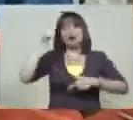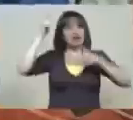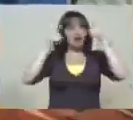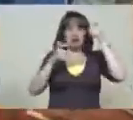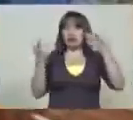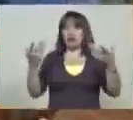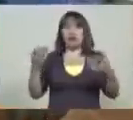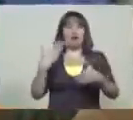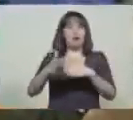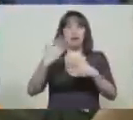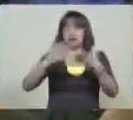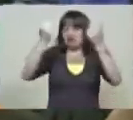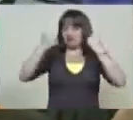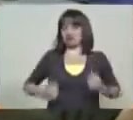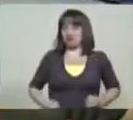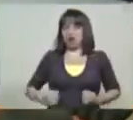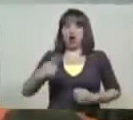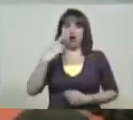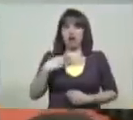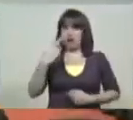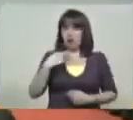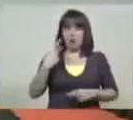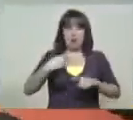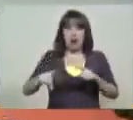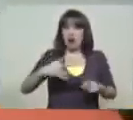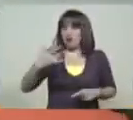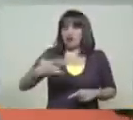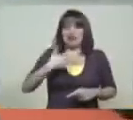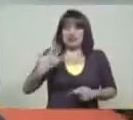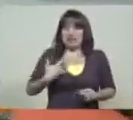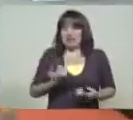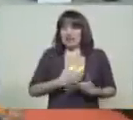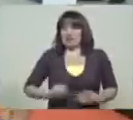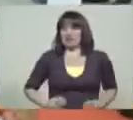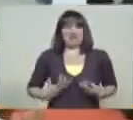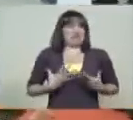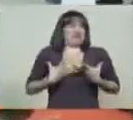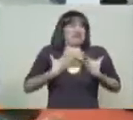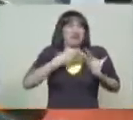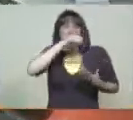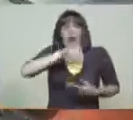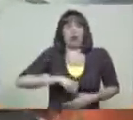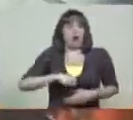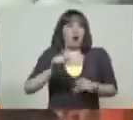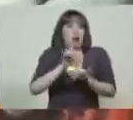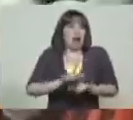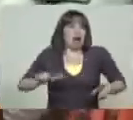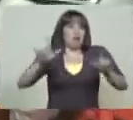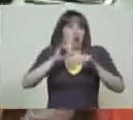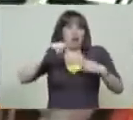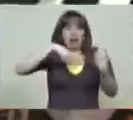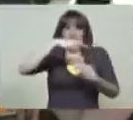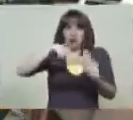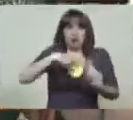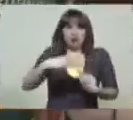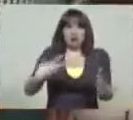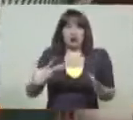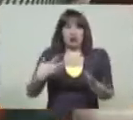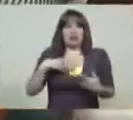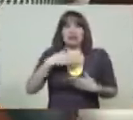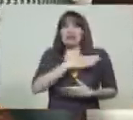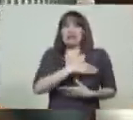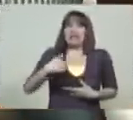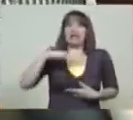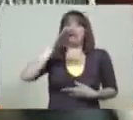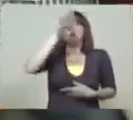rojo rojito. El que no sienta la pasión por la patria, el amor por la revolución, el deseo de futuro